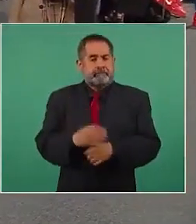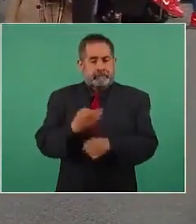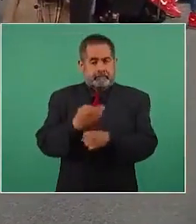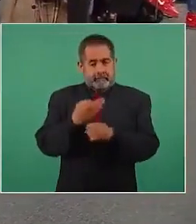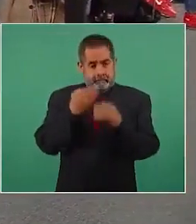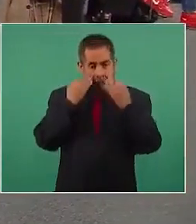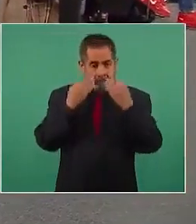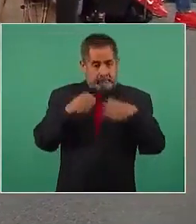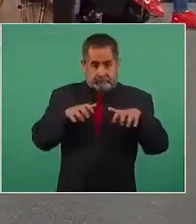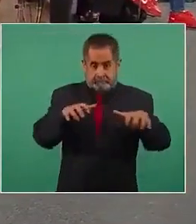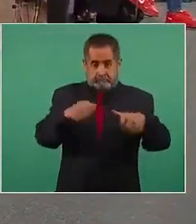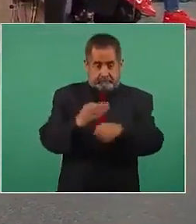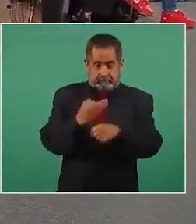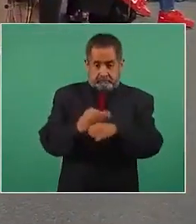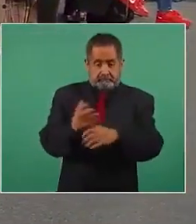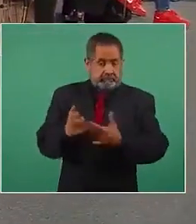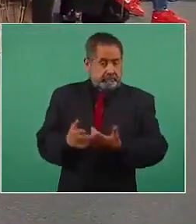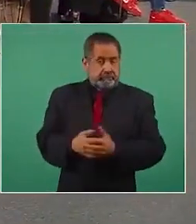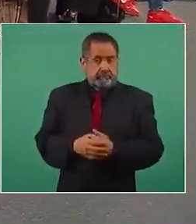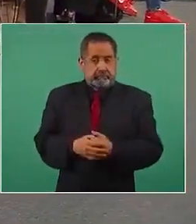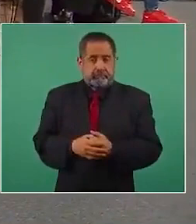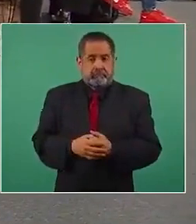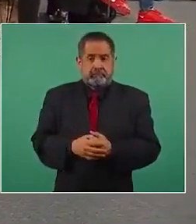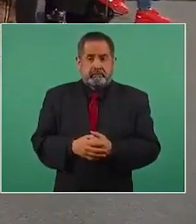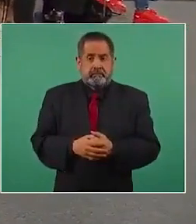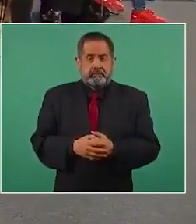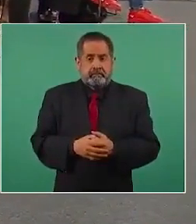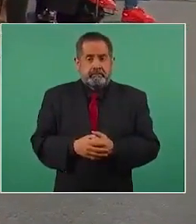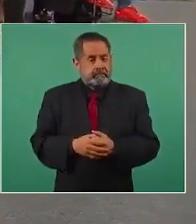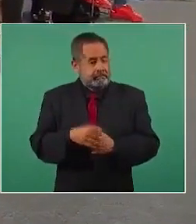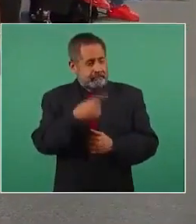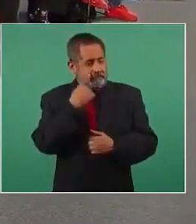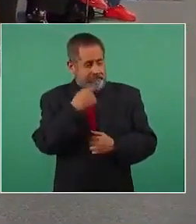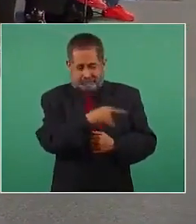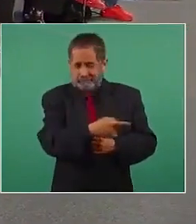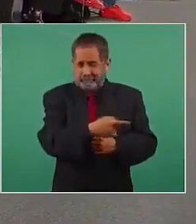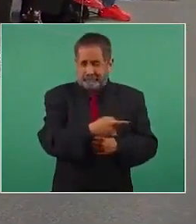estamos viendo, que van a cobrar